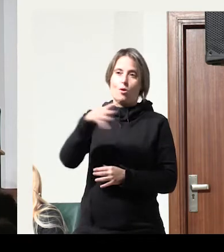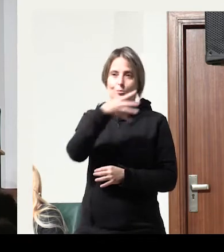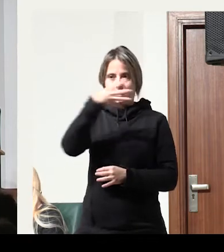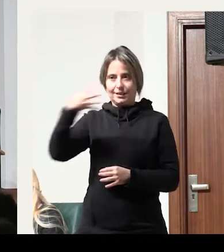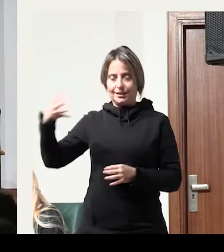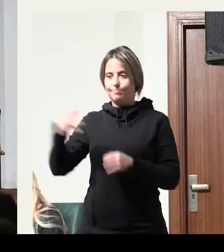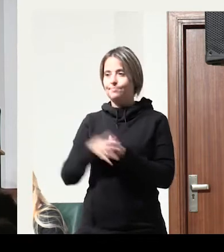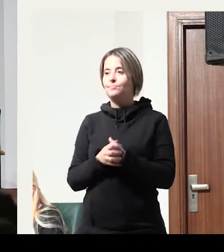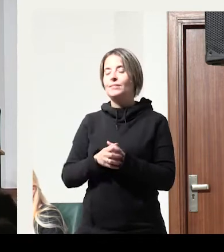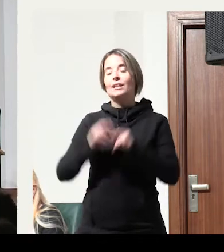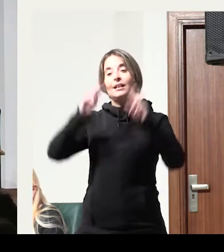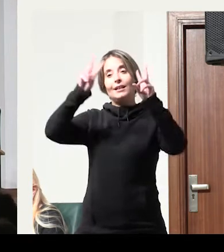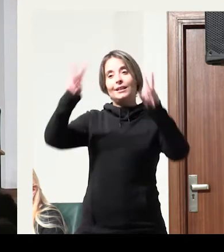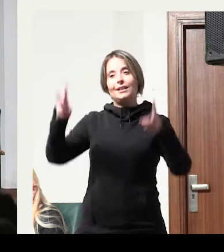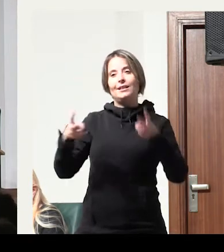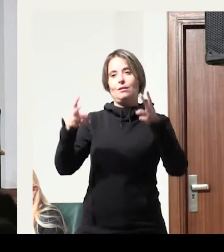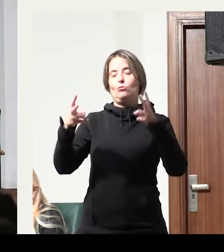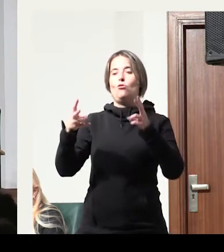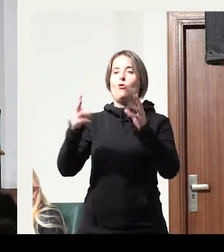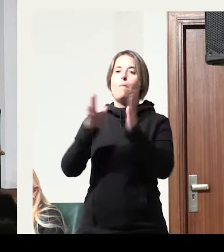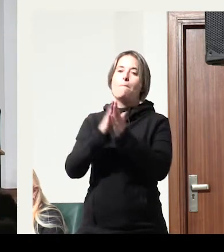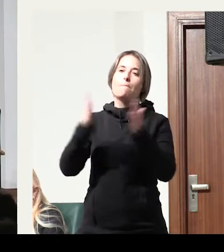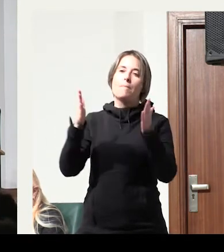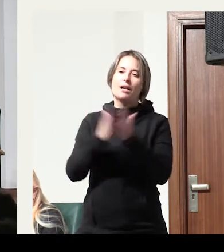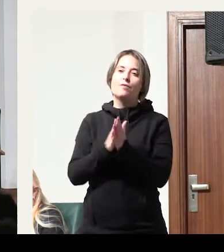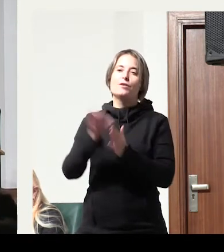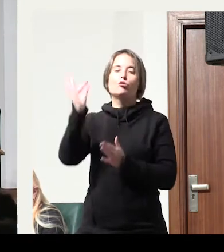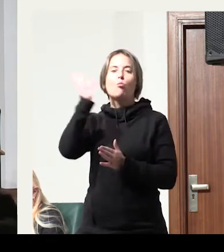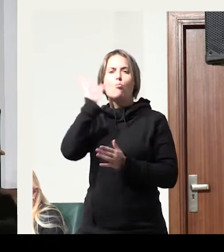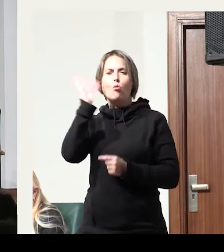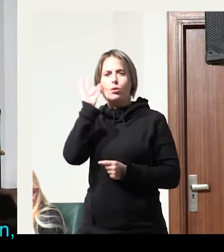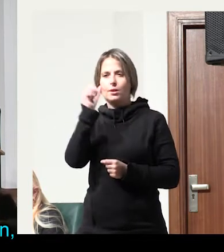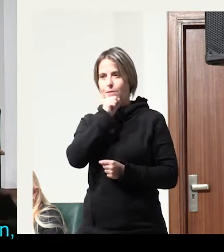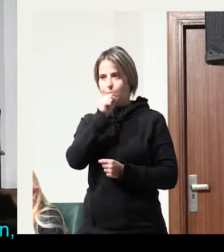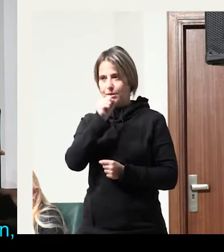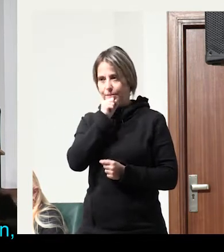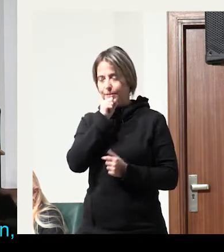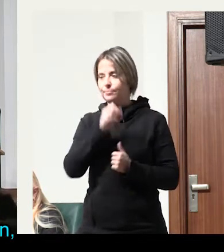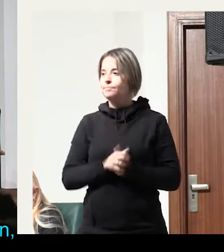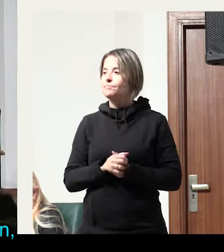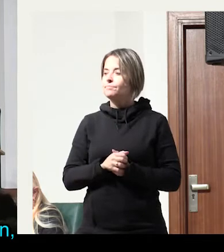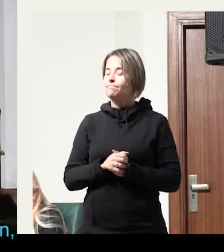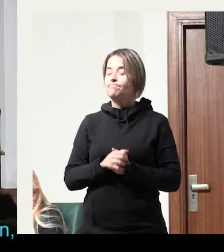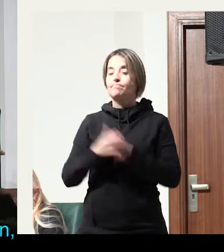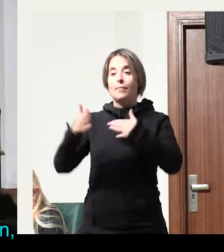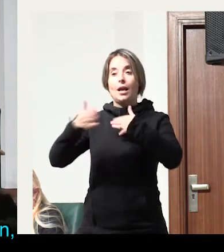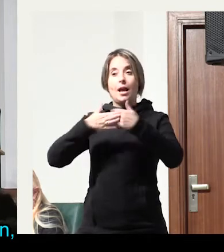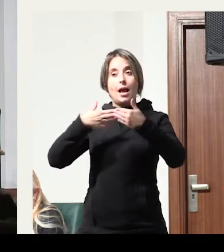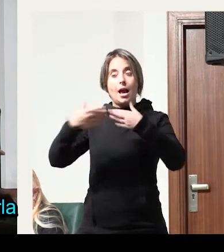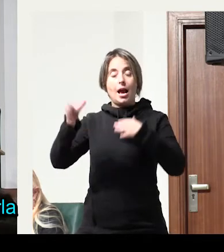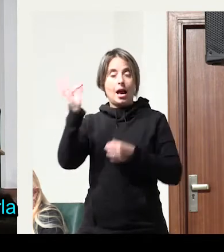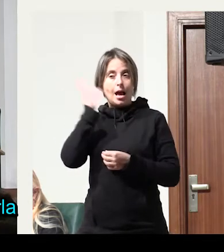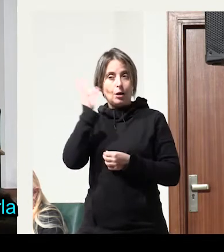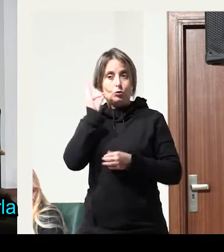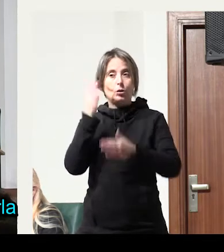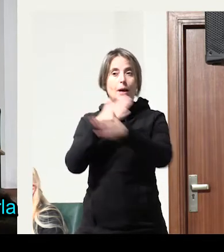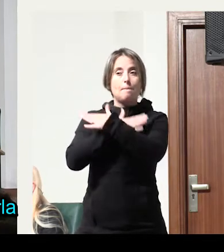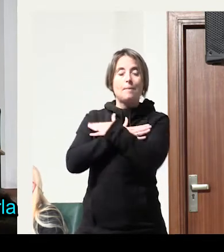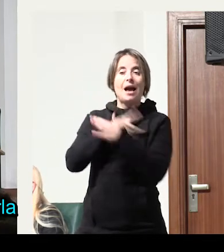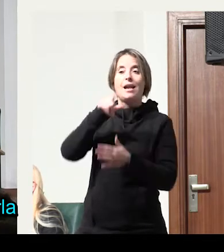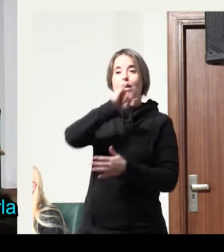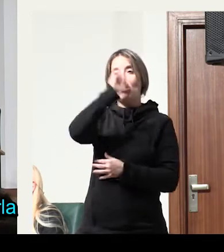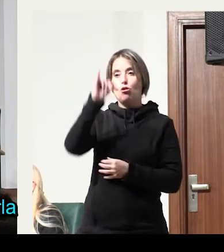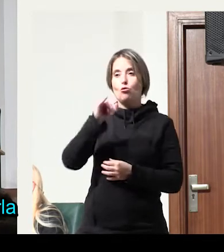titulado El manifiesto de las mujeres viejas. Su autora, Mariluz Esteban, tenemos